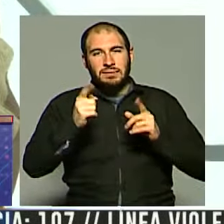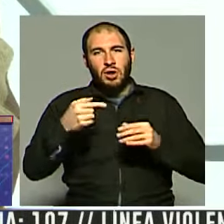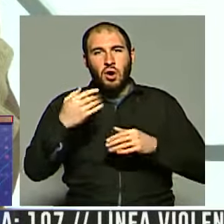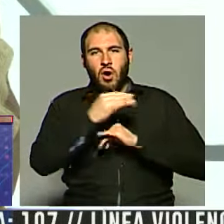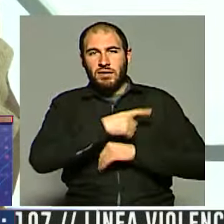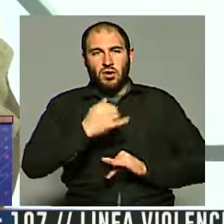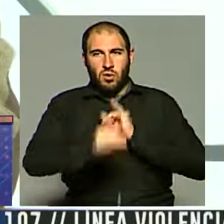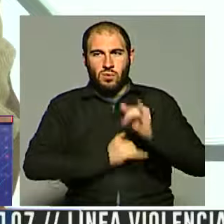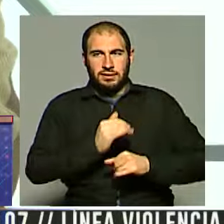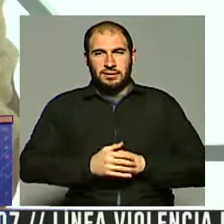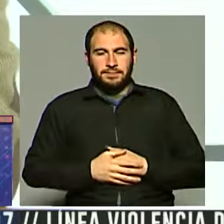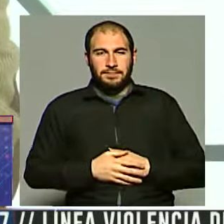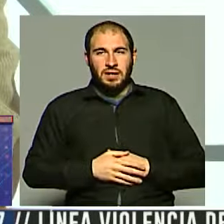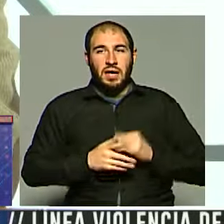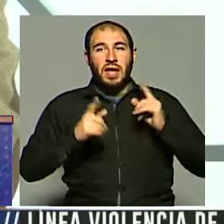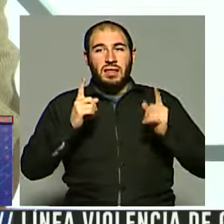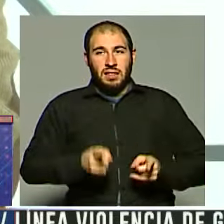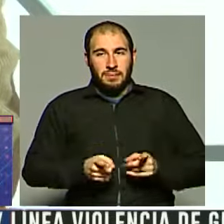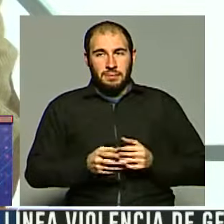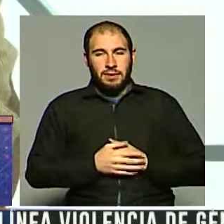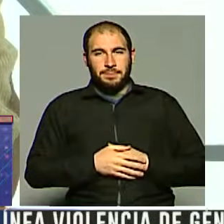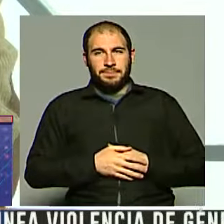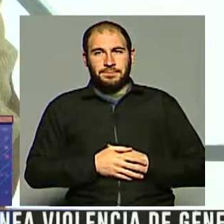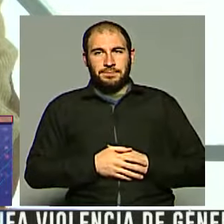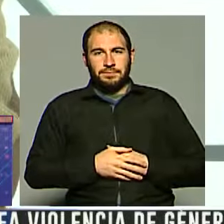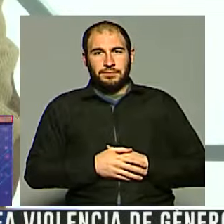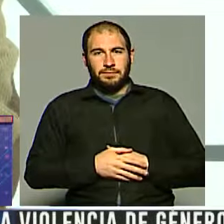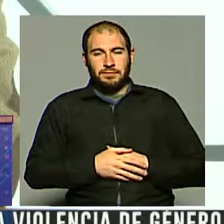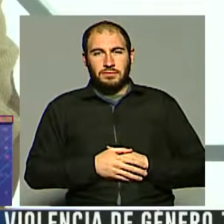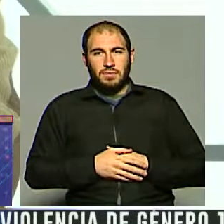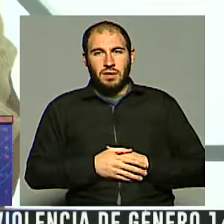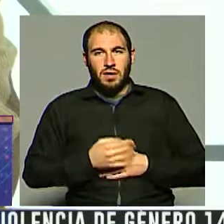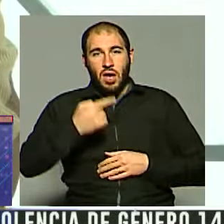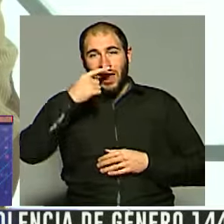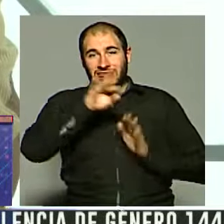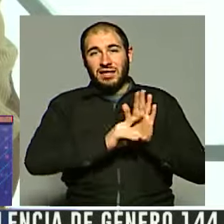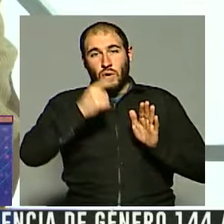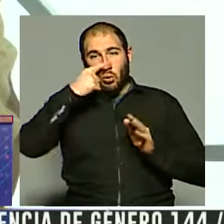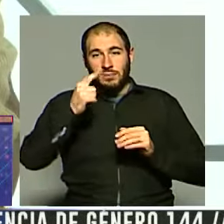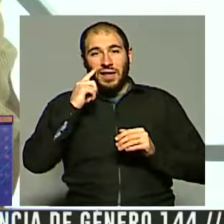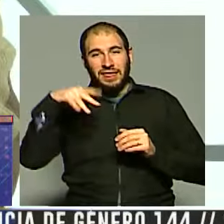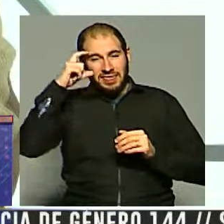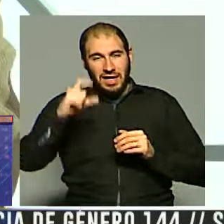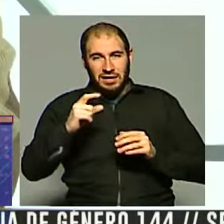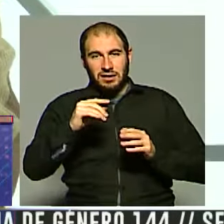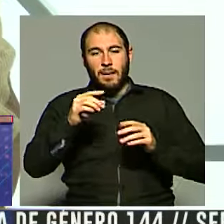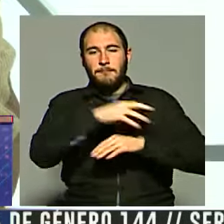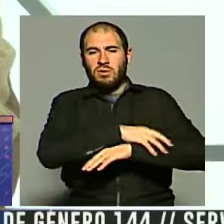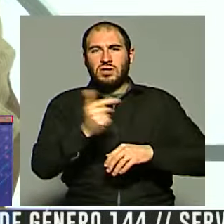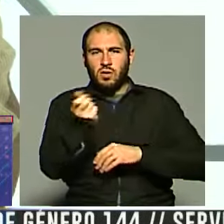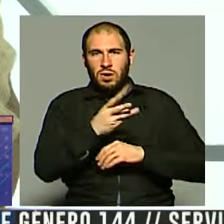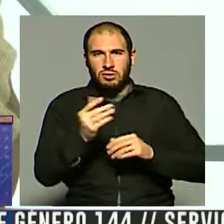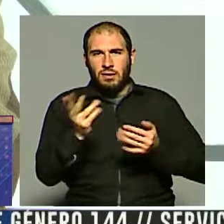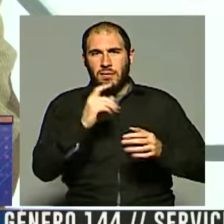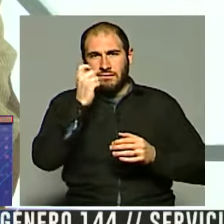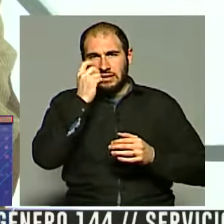del gobierno, con lo cual también se estima que, teniendo en cuenta que el último dato del INDEC de indicadores de pobreza estuvo en el